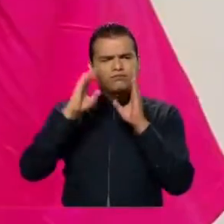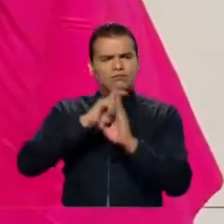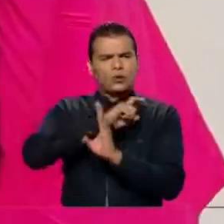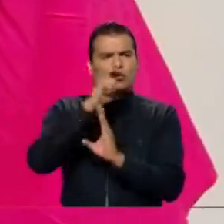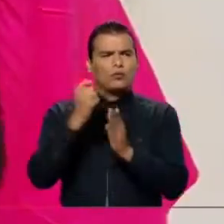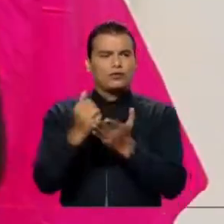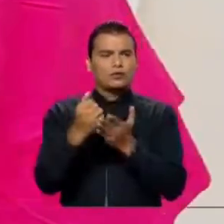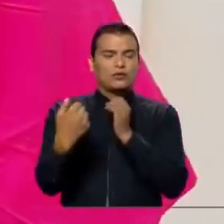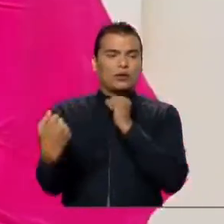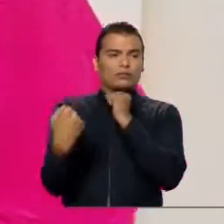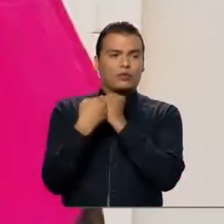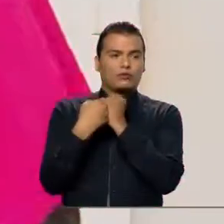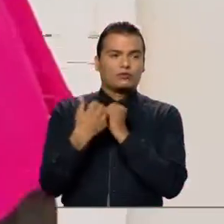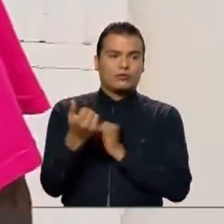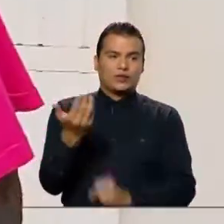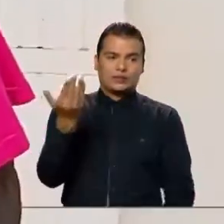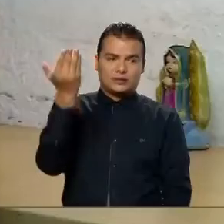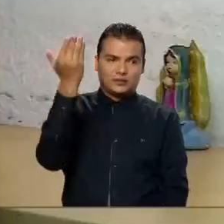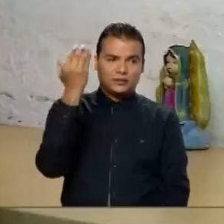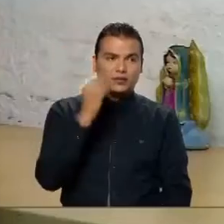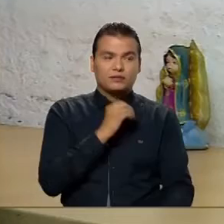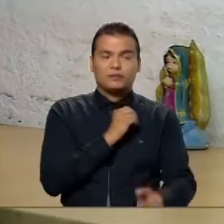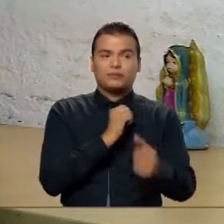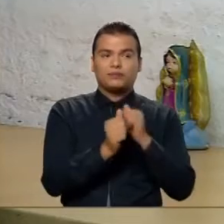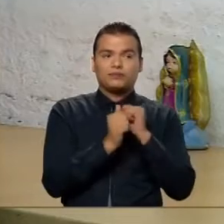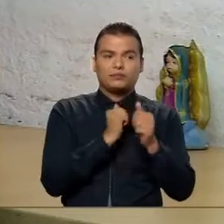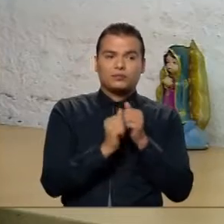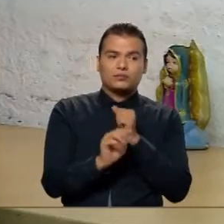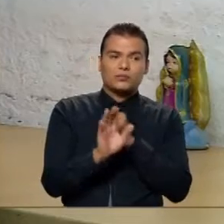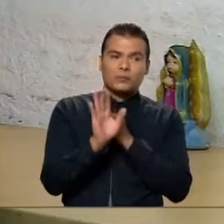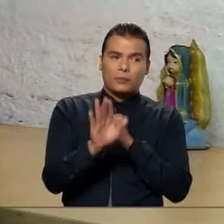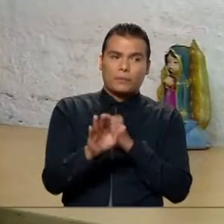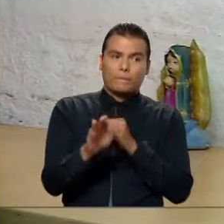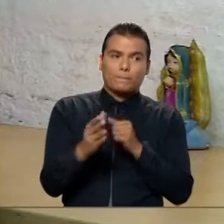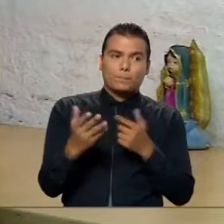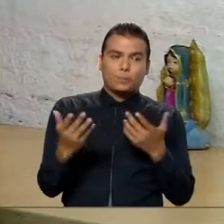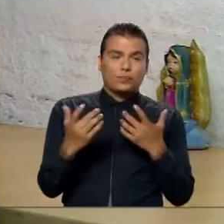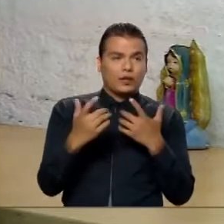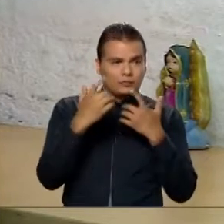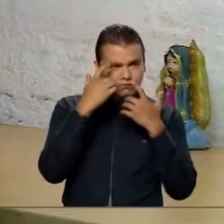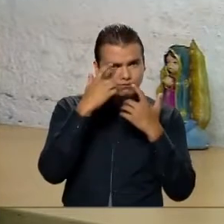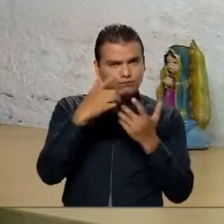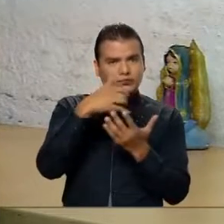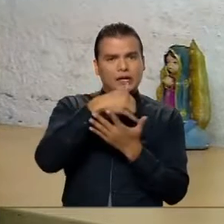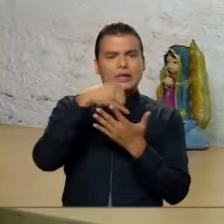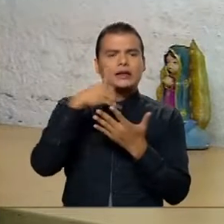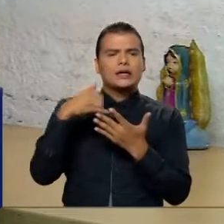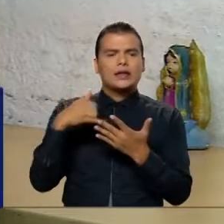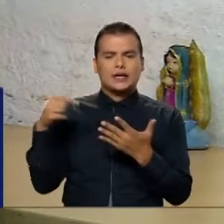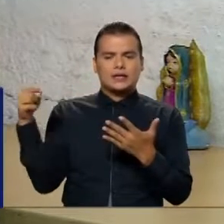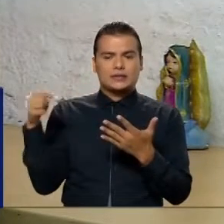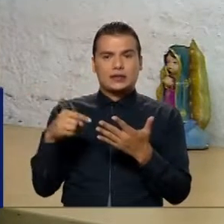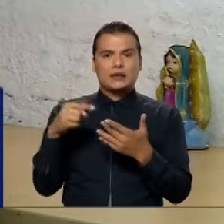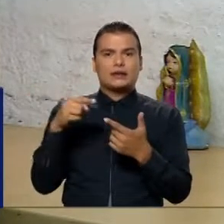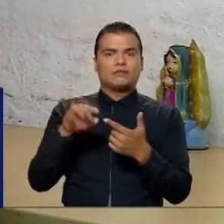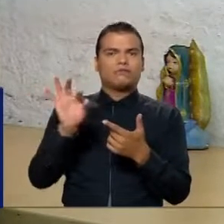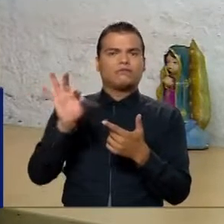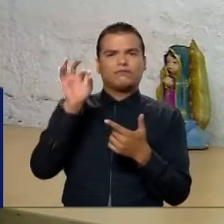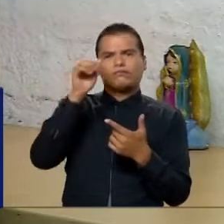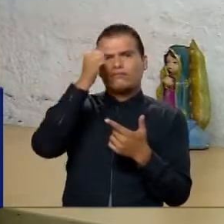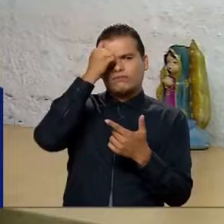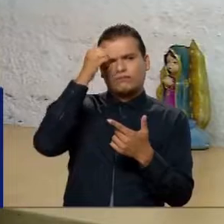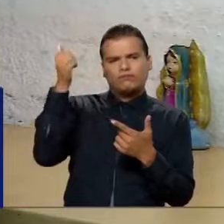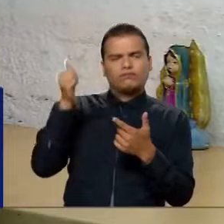de apoyar su proceso. El deporte tiene un eje fundamental porque a través del deporte ellos